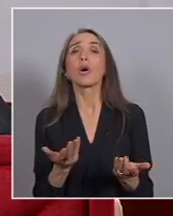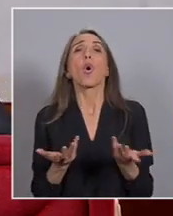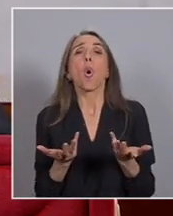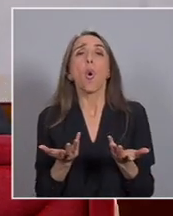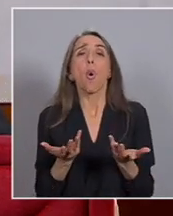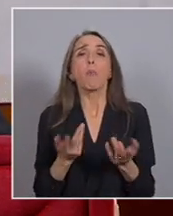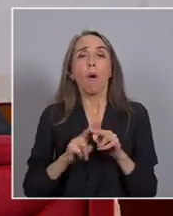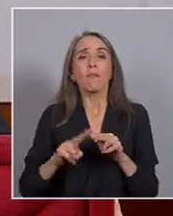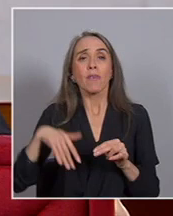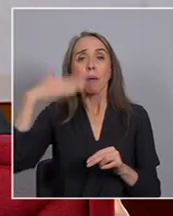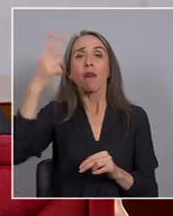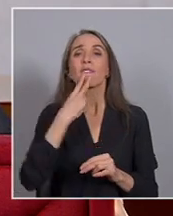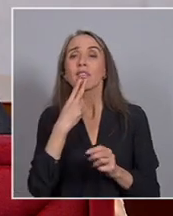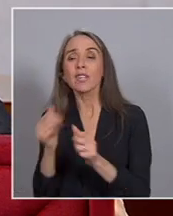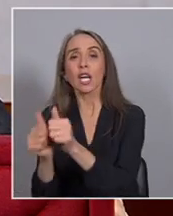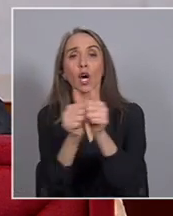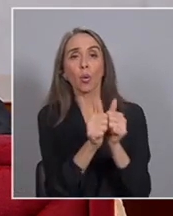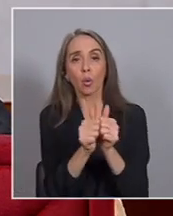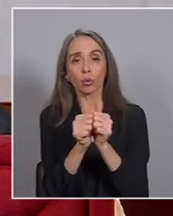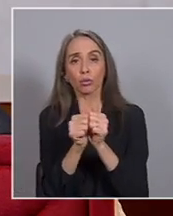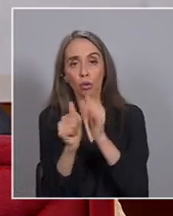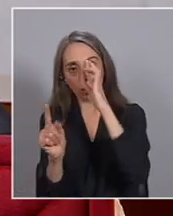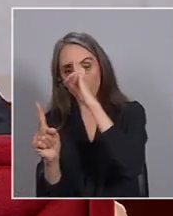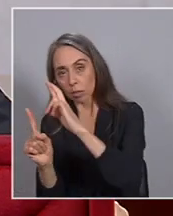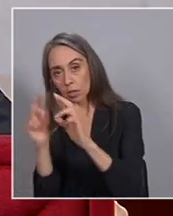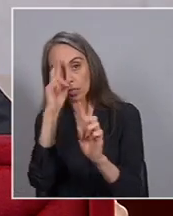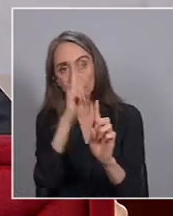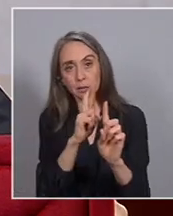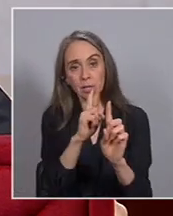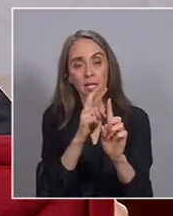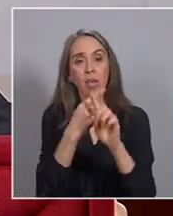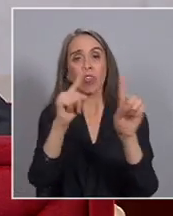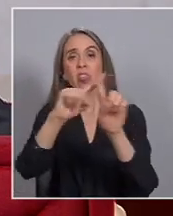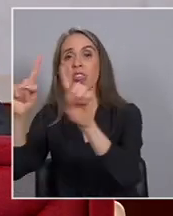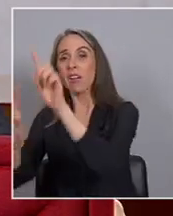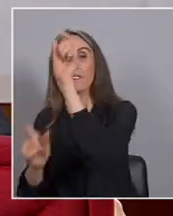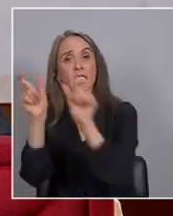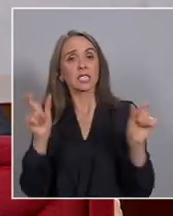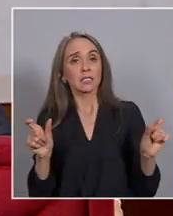haremos para vivir juntos respetándonos y asumiendo nuestra diversidad?